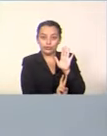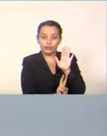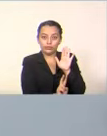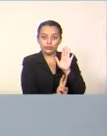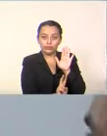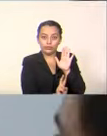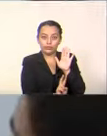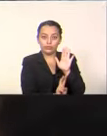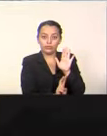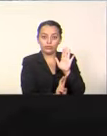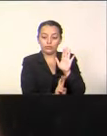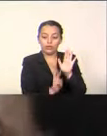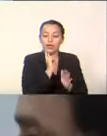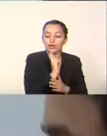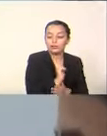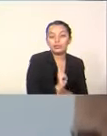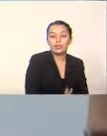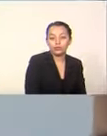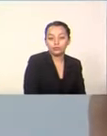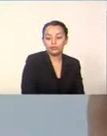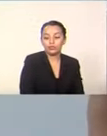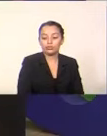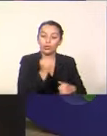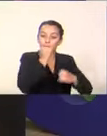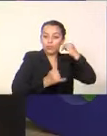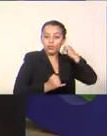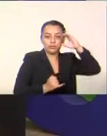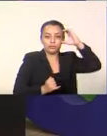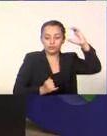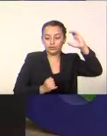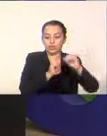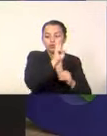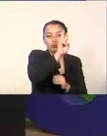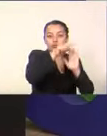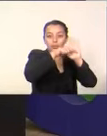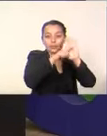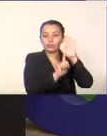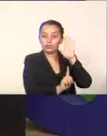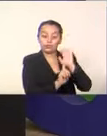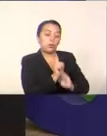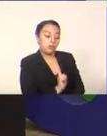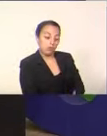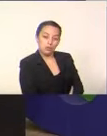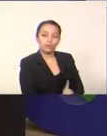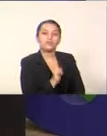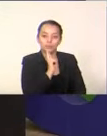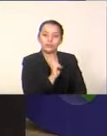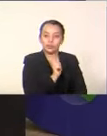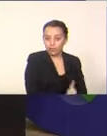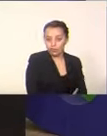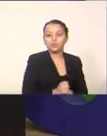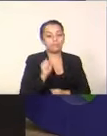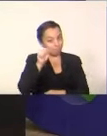1. 1. Alejandra, felicítame. Lo hice bien. Muy bien, Abraham. ¿Sí o no? Muy bien, Abraham. Has aprendido